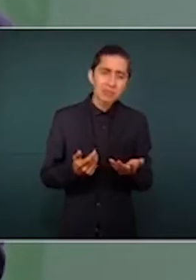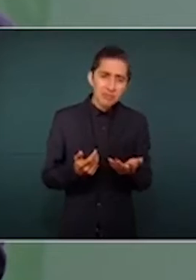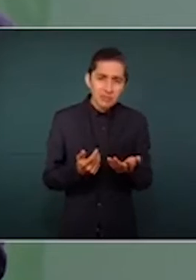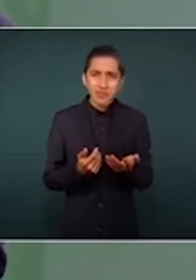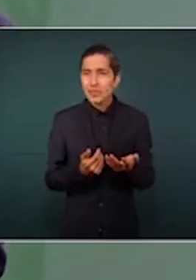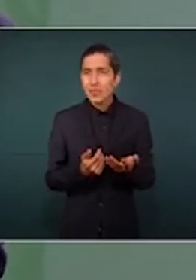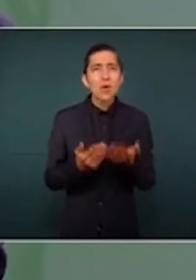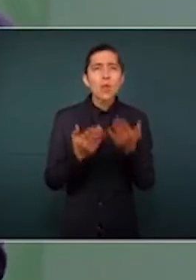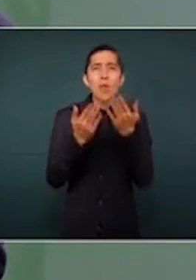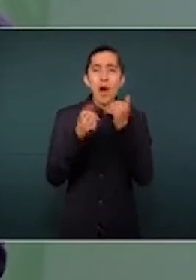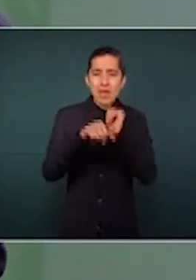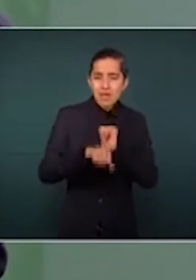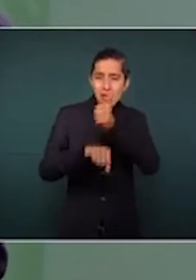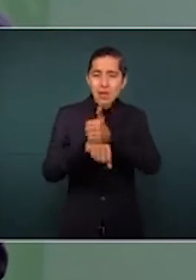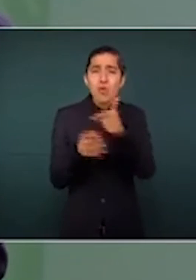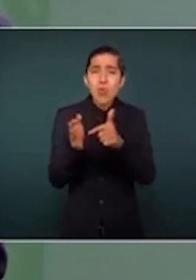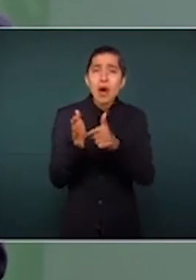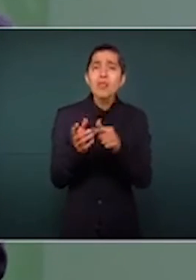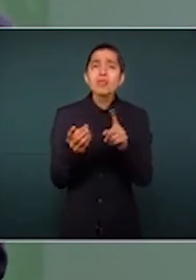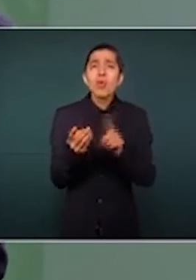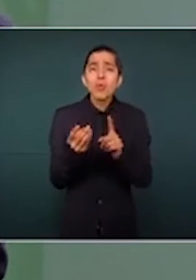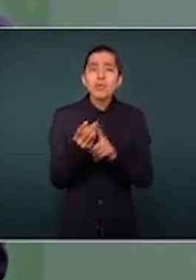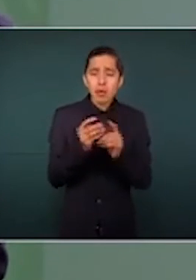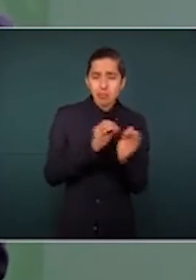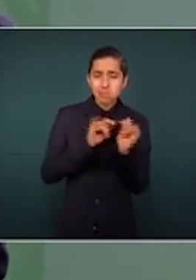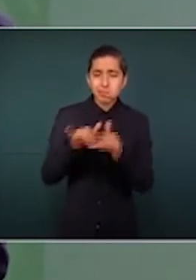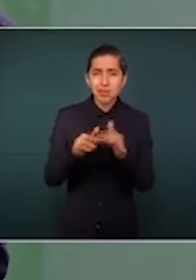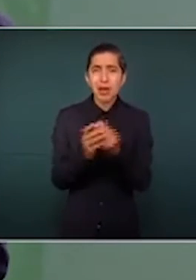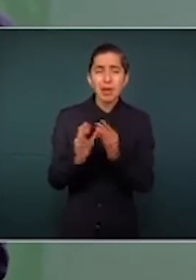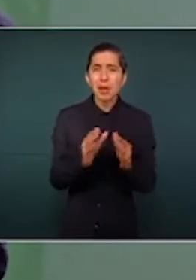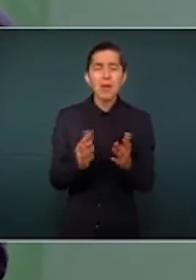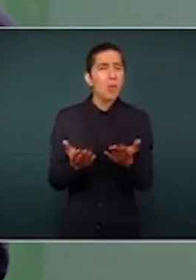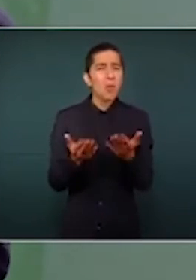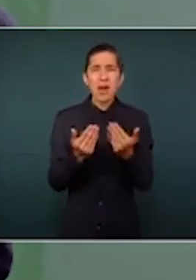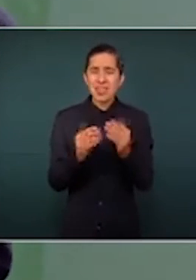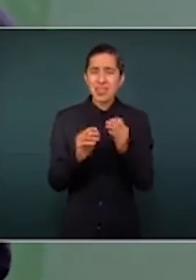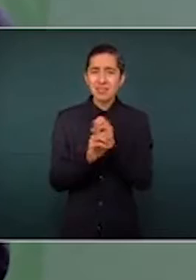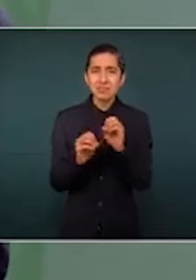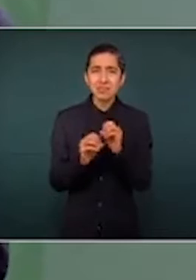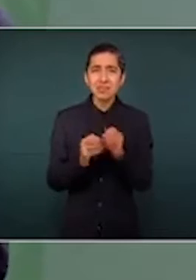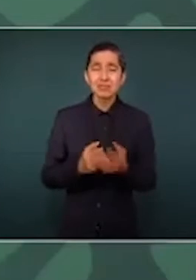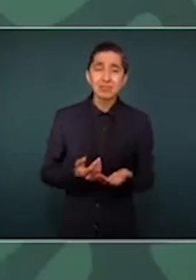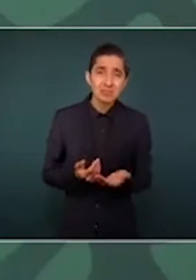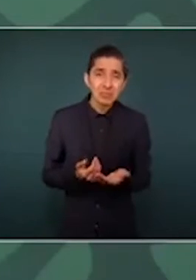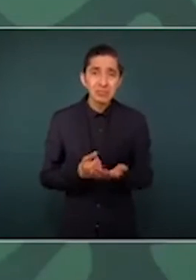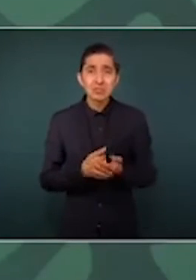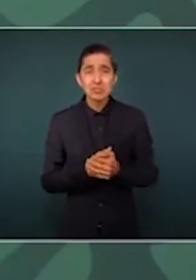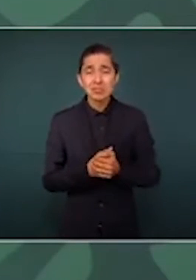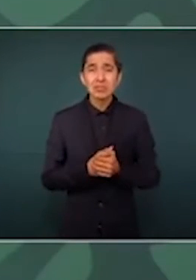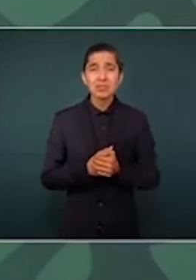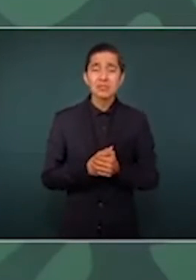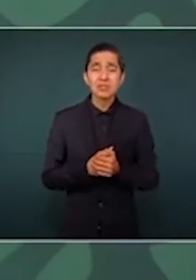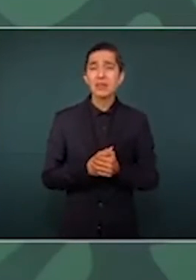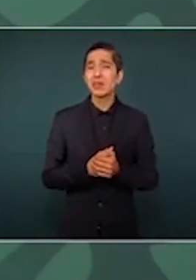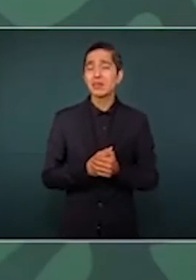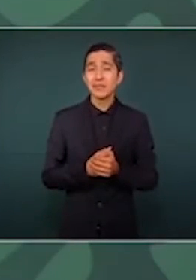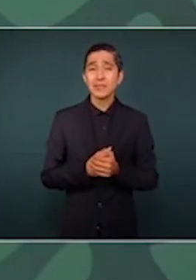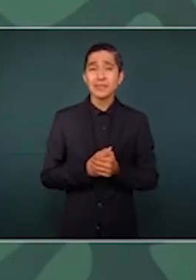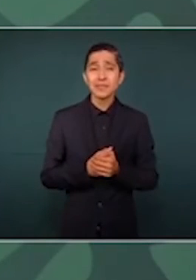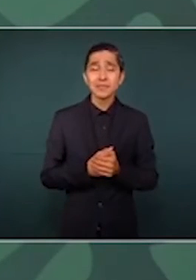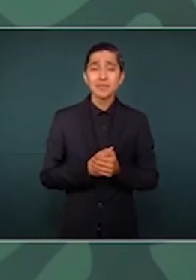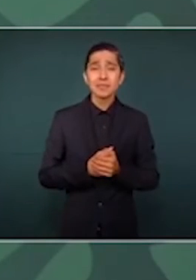sin cuarteles y con mucha